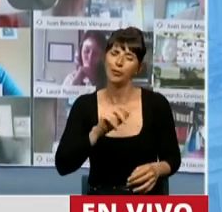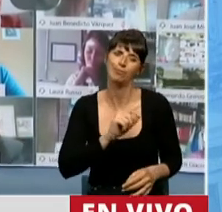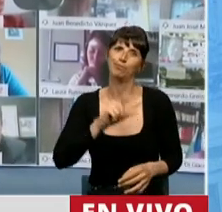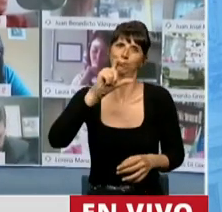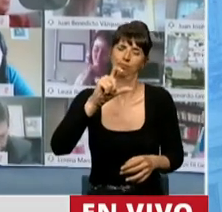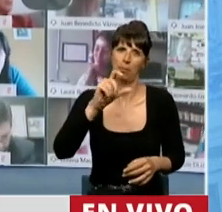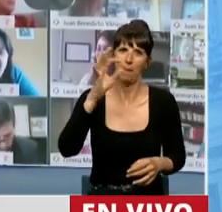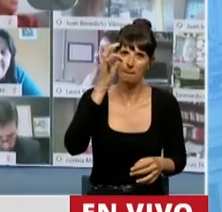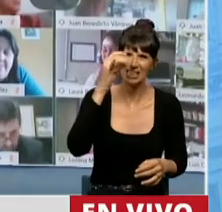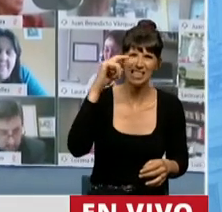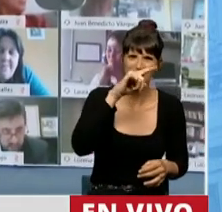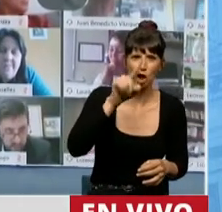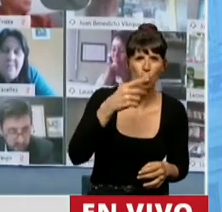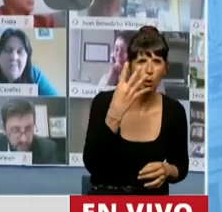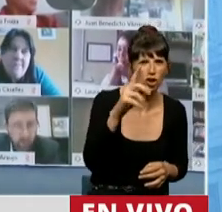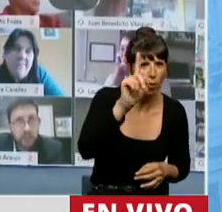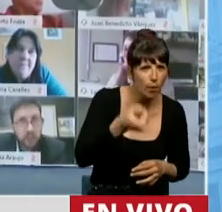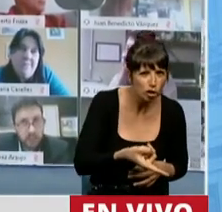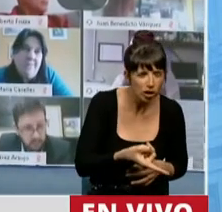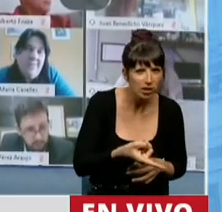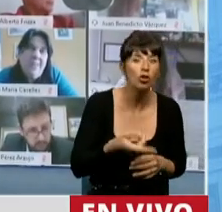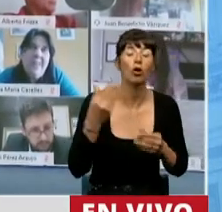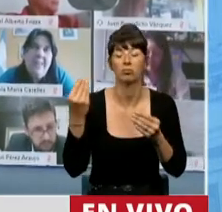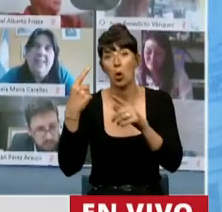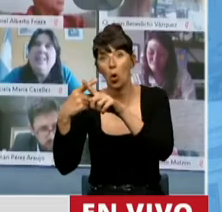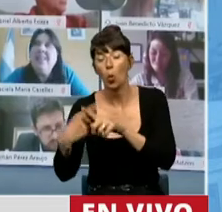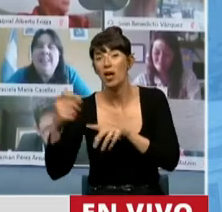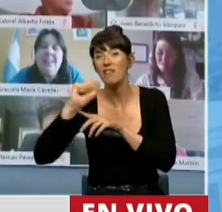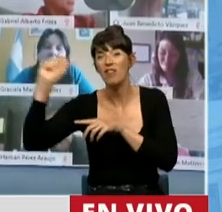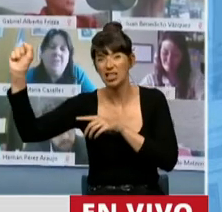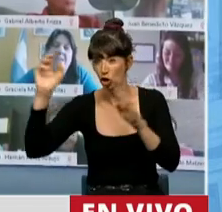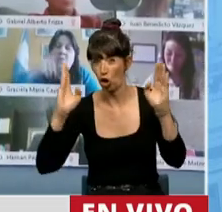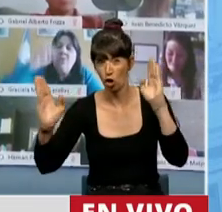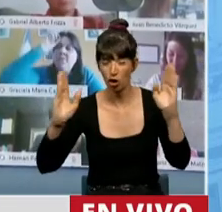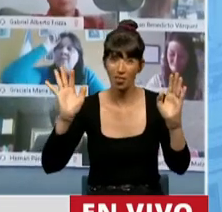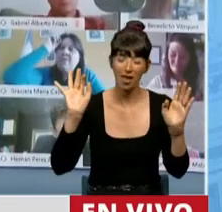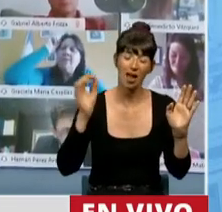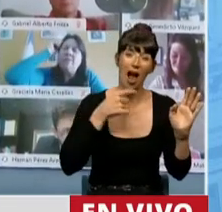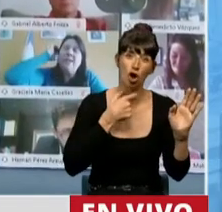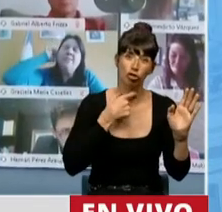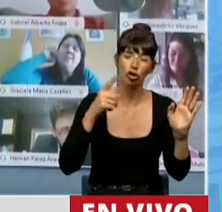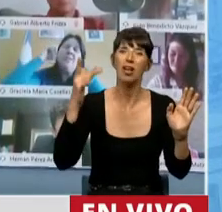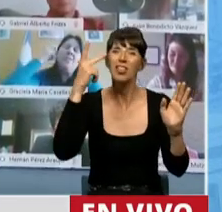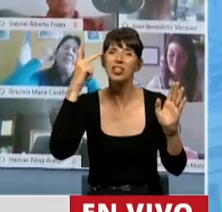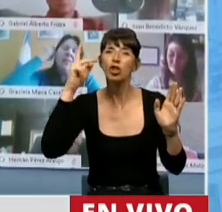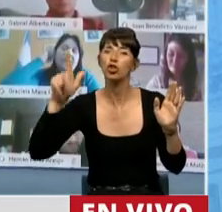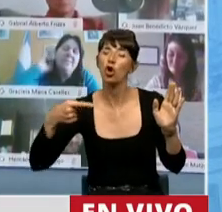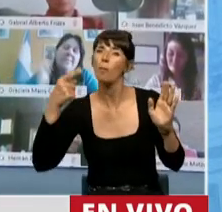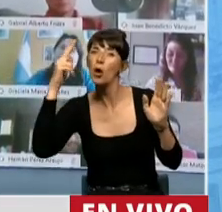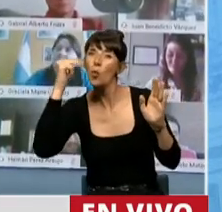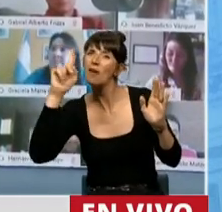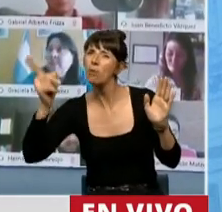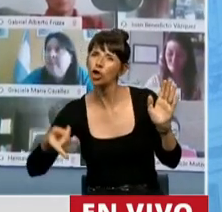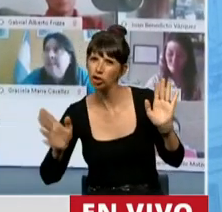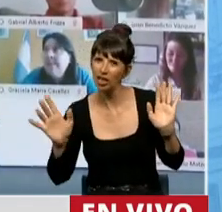27,4%, mientras que la inflación acumulada hasta ahora, hasta agosto, digamos, fue de un 18,9%, es decir, que